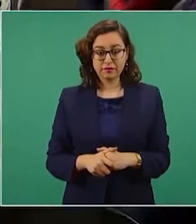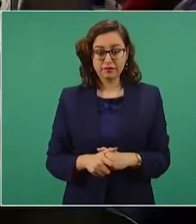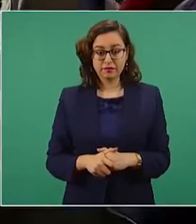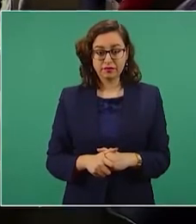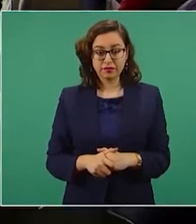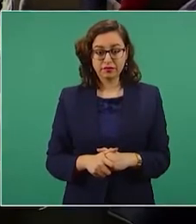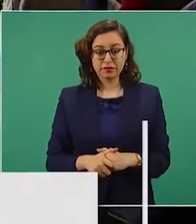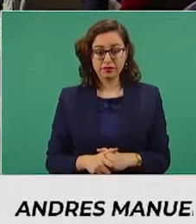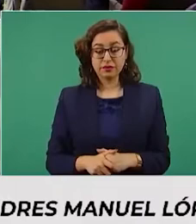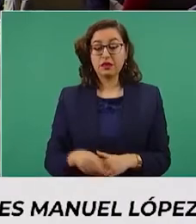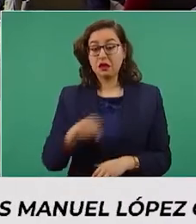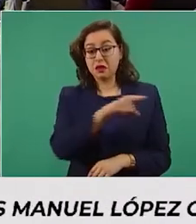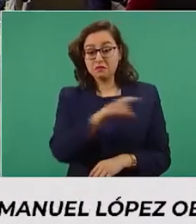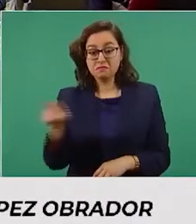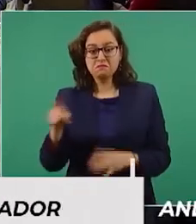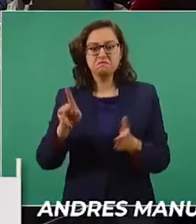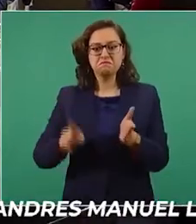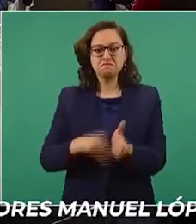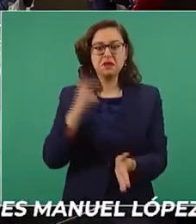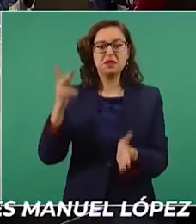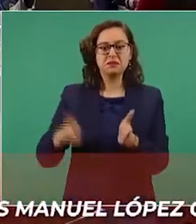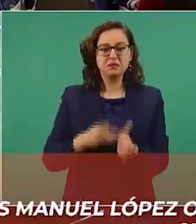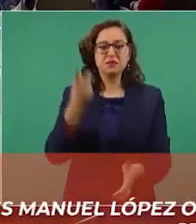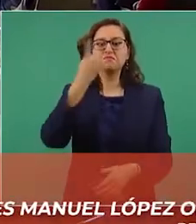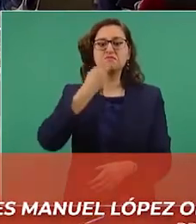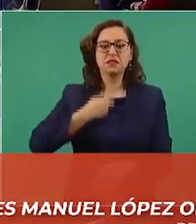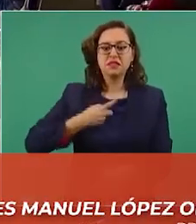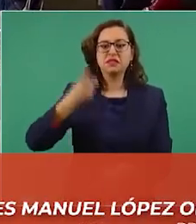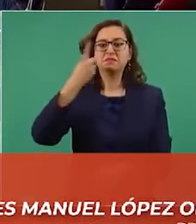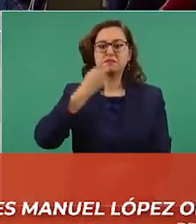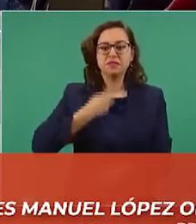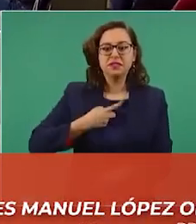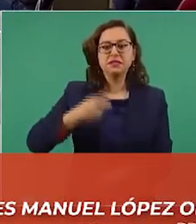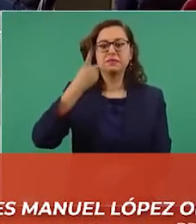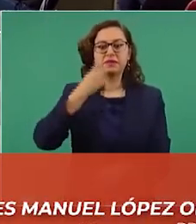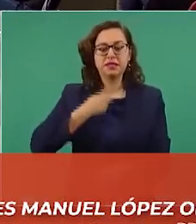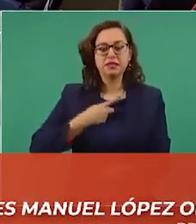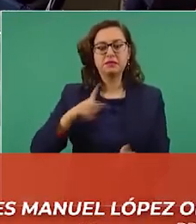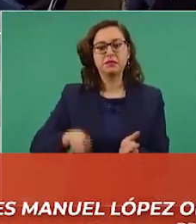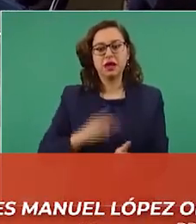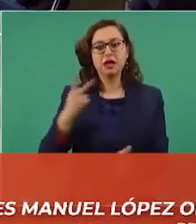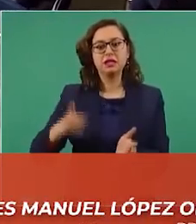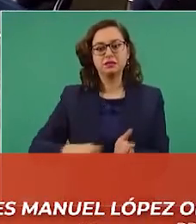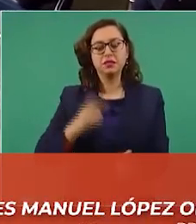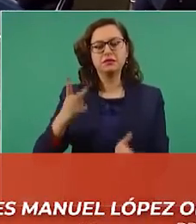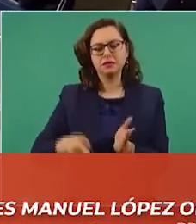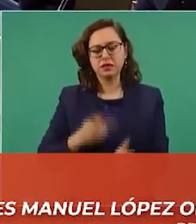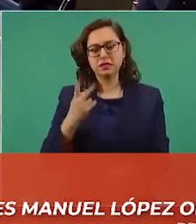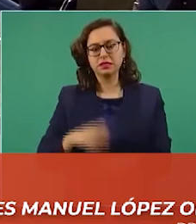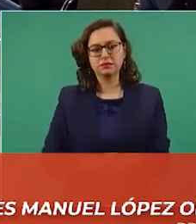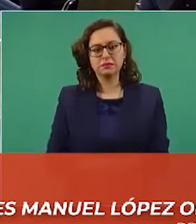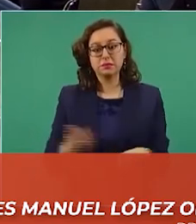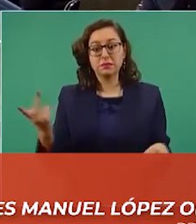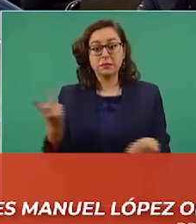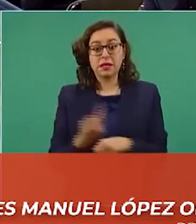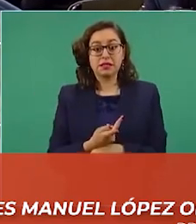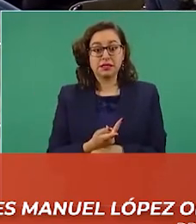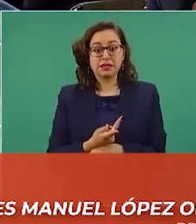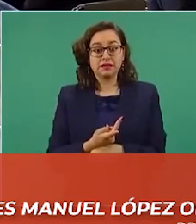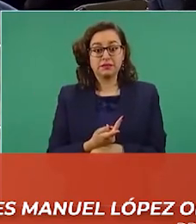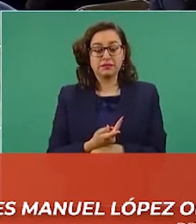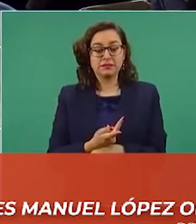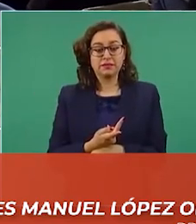¿Sabes qué me repetían? Porque llegó el momento de que no podíamos salir,